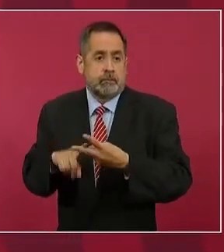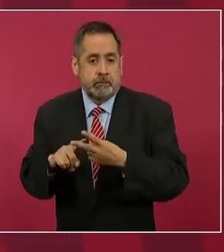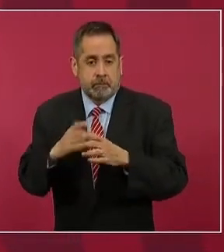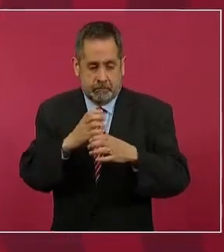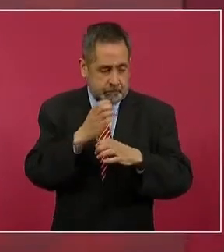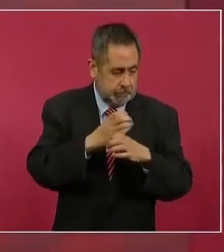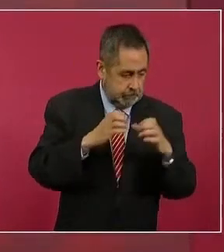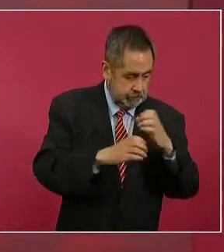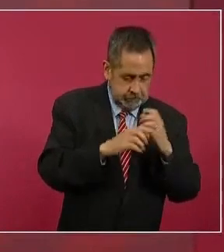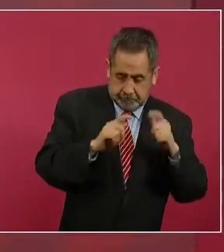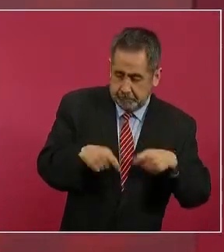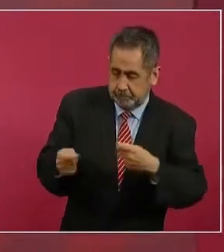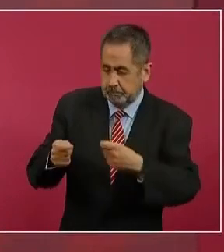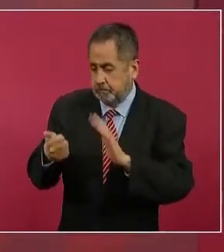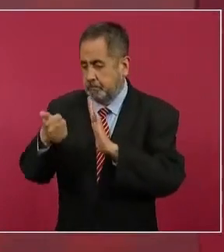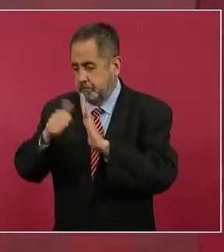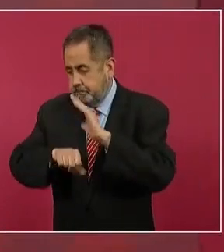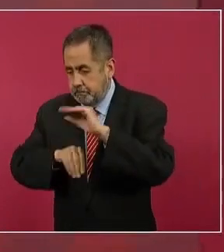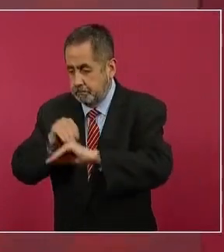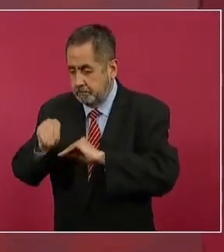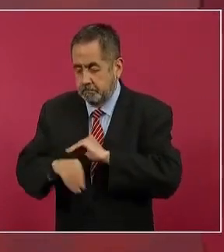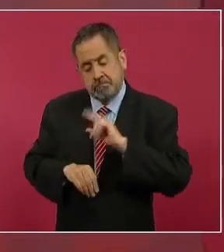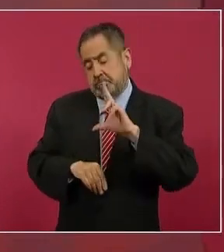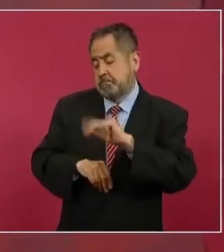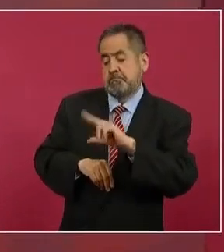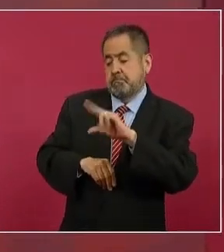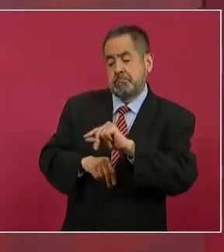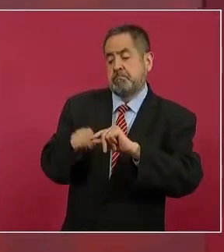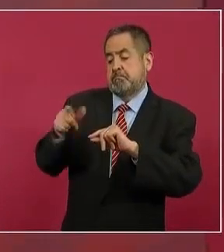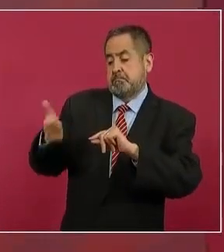equipos, ¿no?, que se requieren